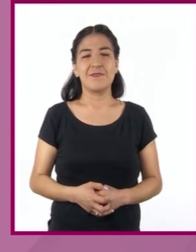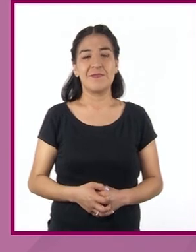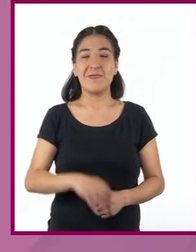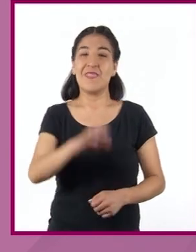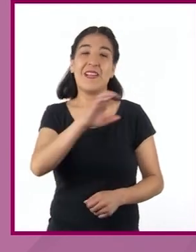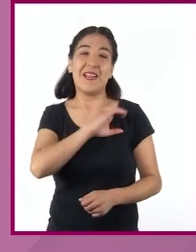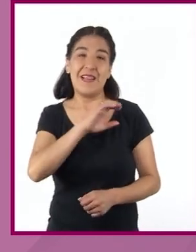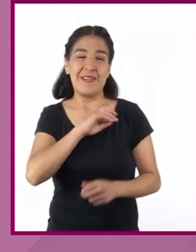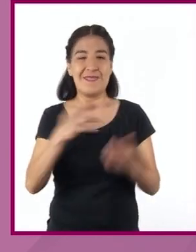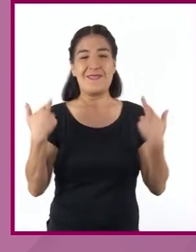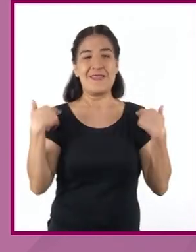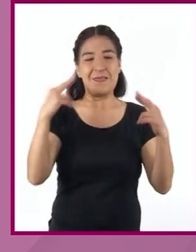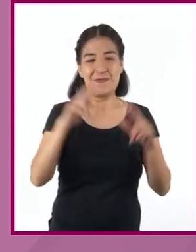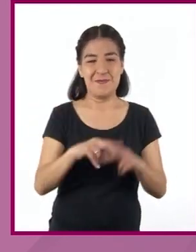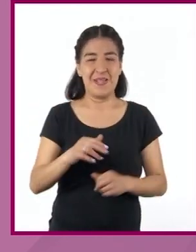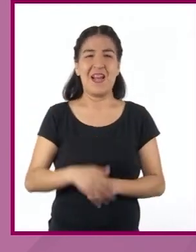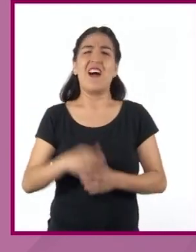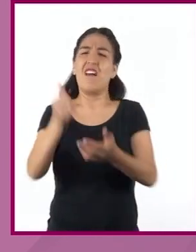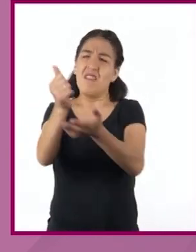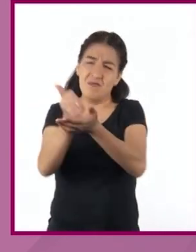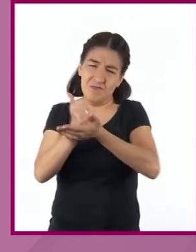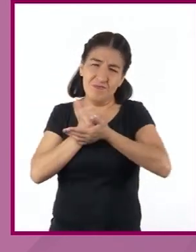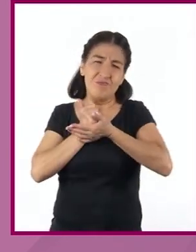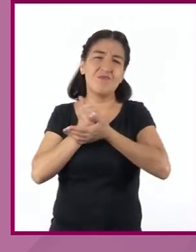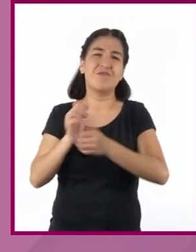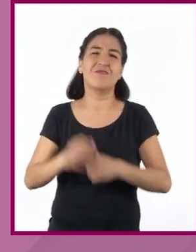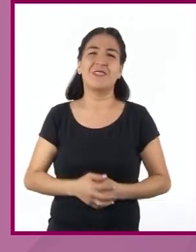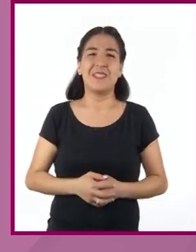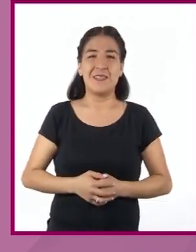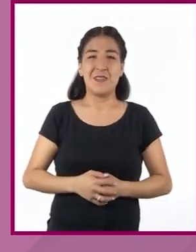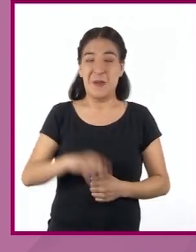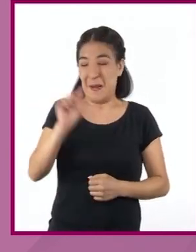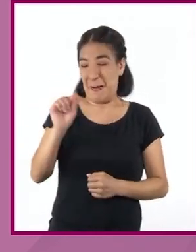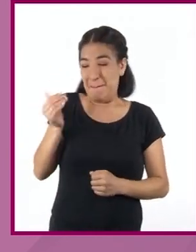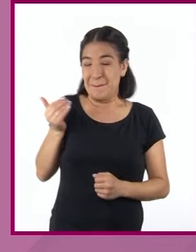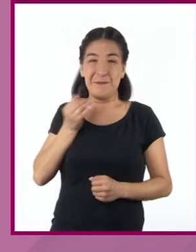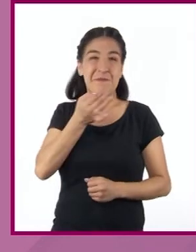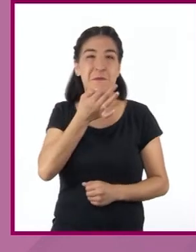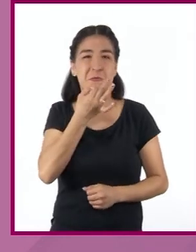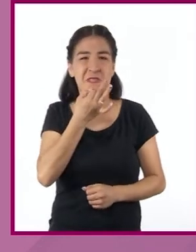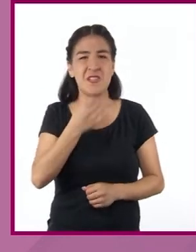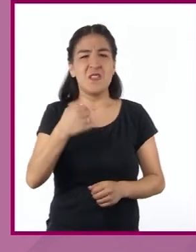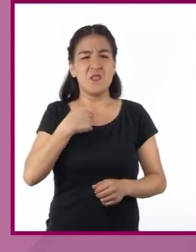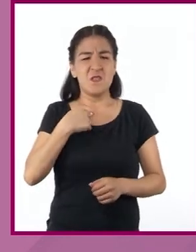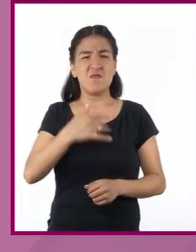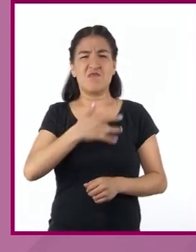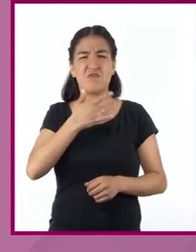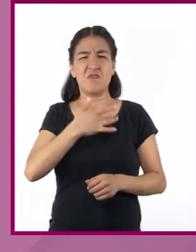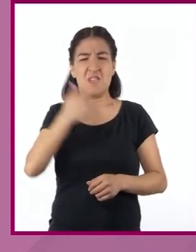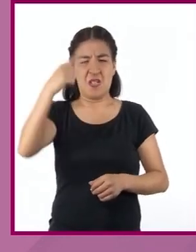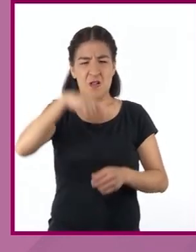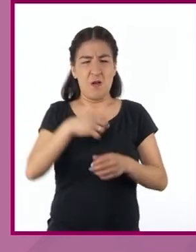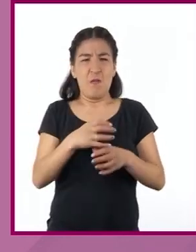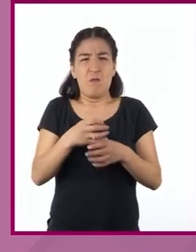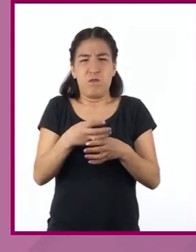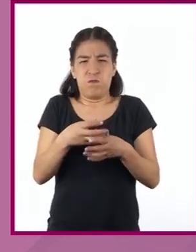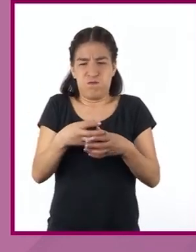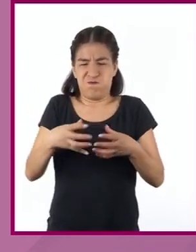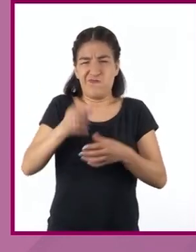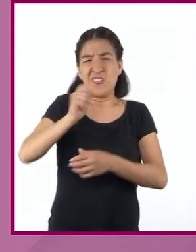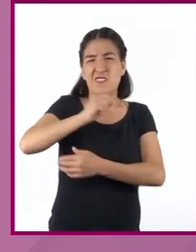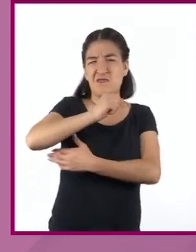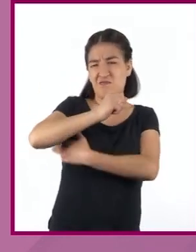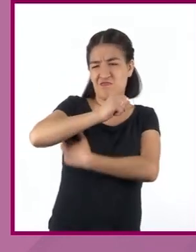Queridas maestras, ayúdenme. Hace unos minutos me empezó a crecer una protuberancia en un